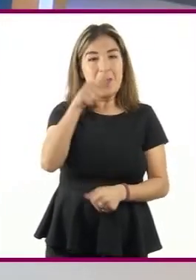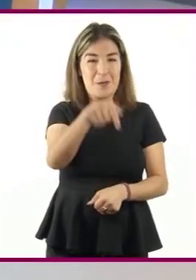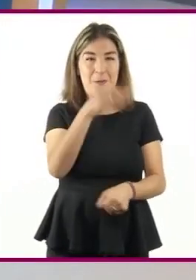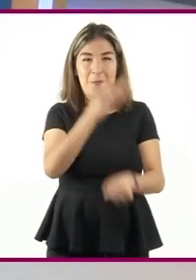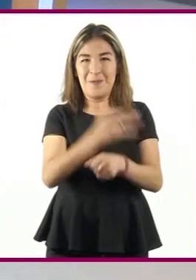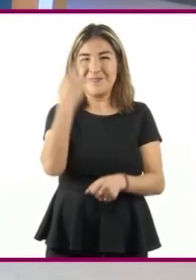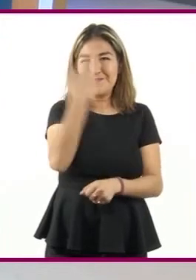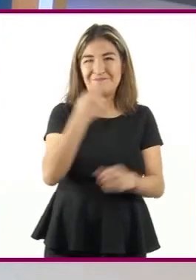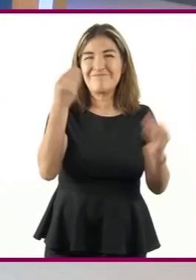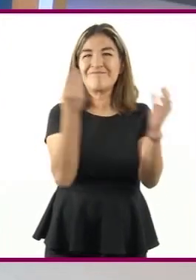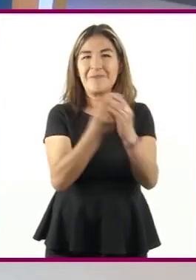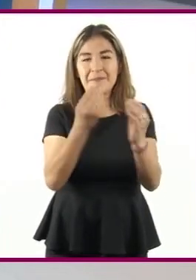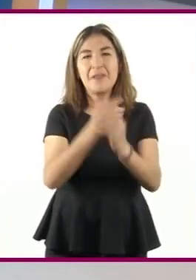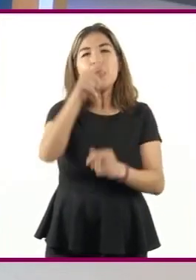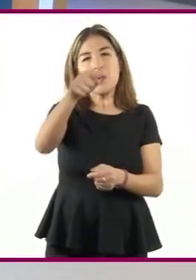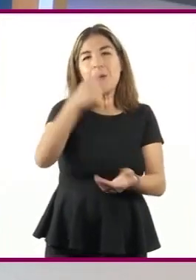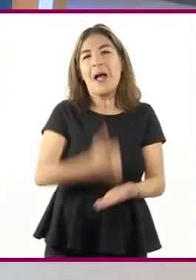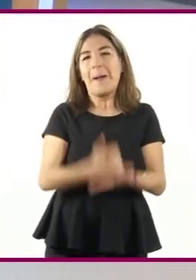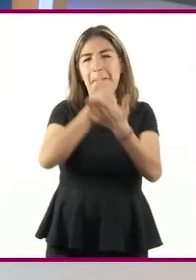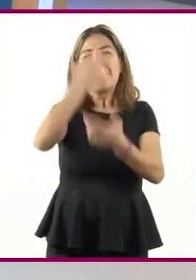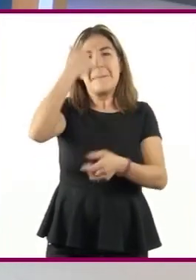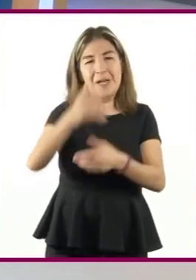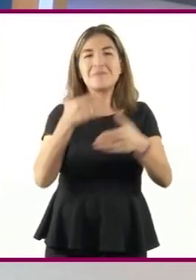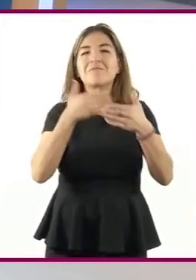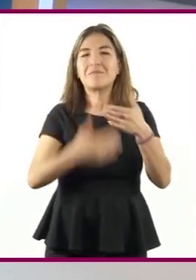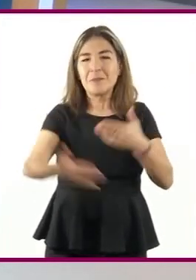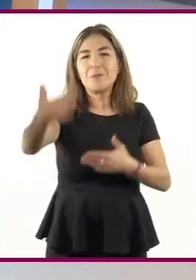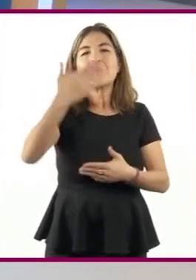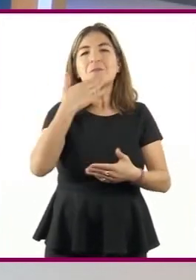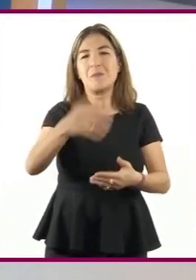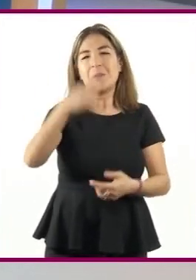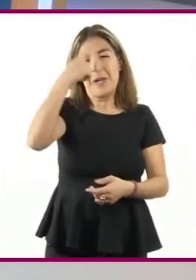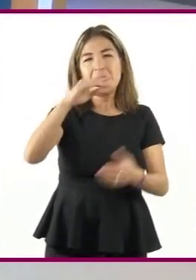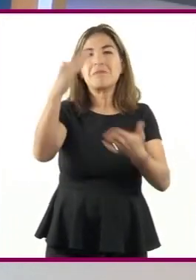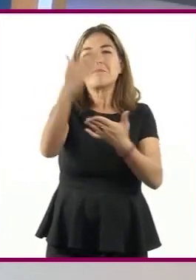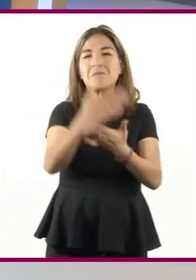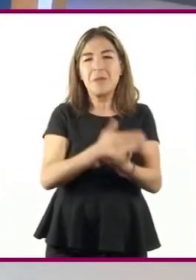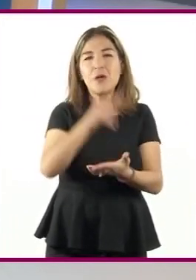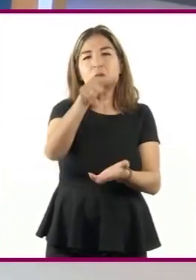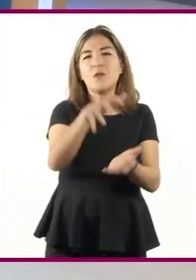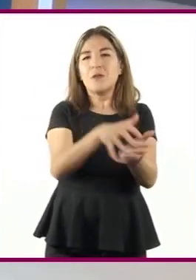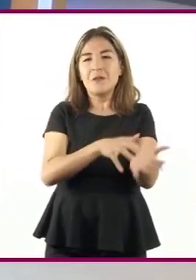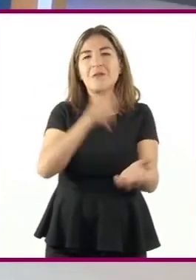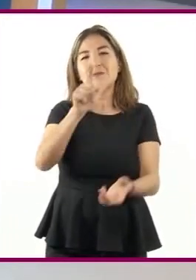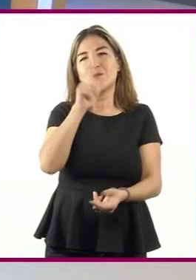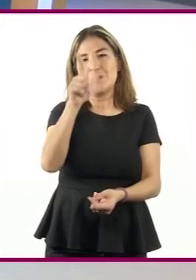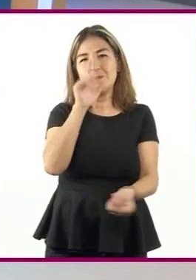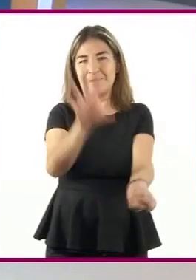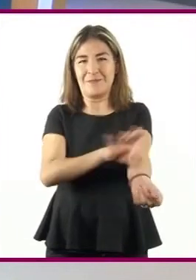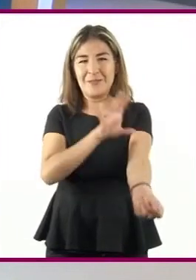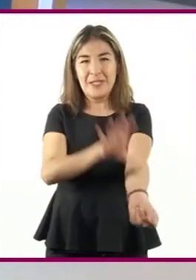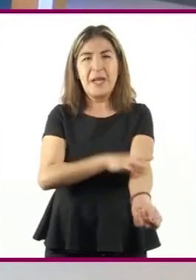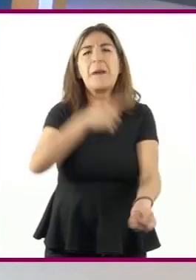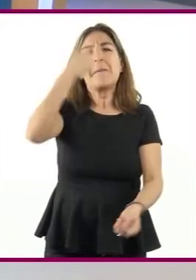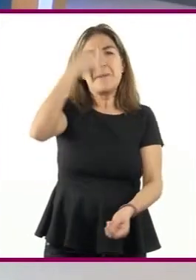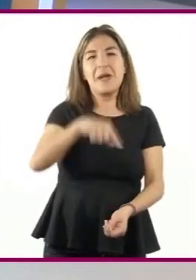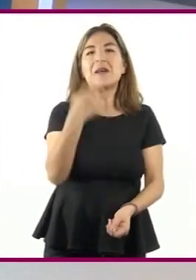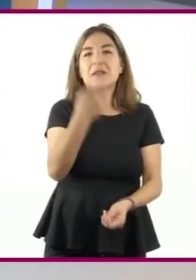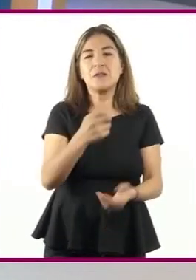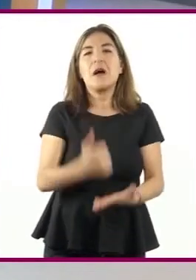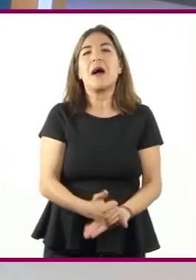revisamos en esta sesión les ayude a realizar acciones que ayuden a disminuir su consumo energético, ya que esto no